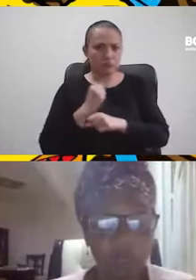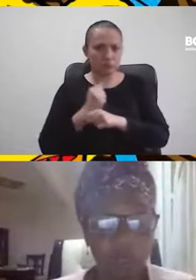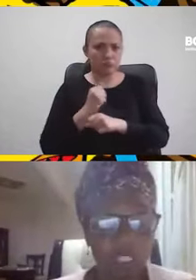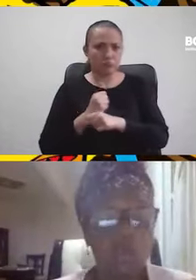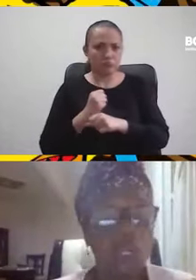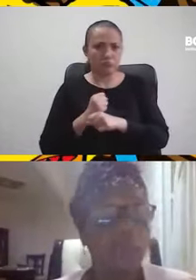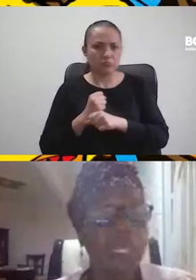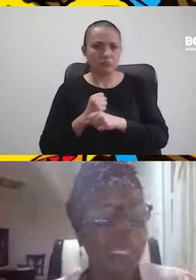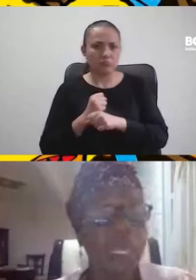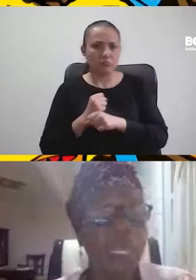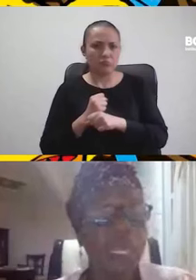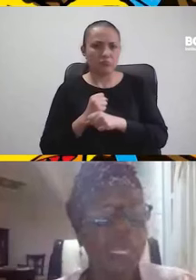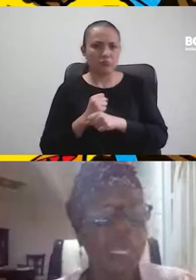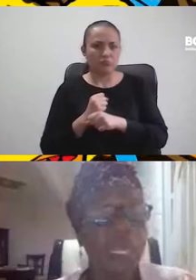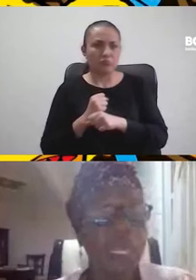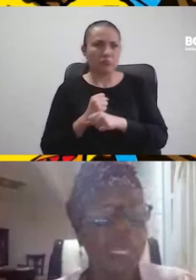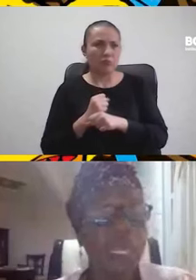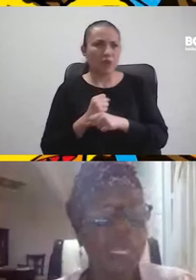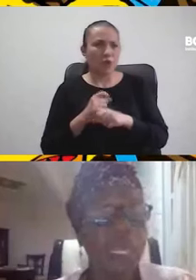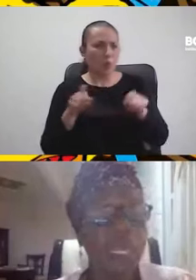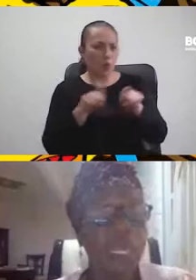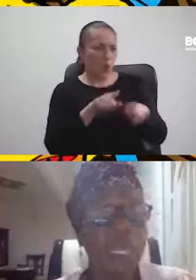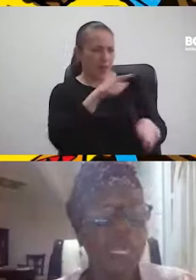igual que tú, Uriel, sí, yo me...